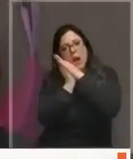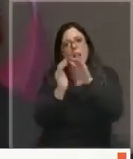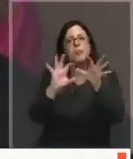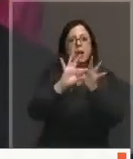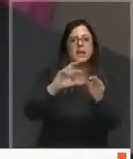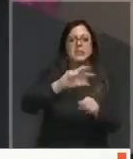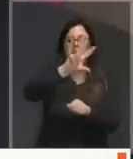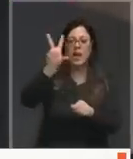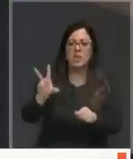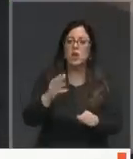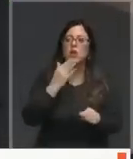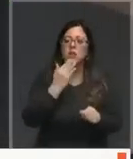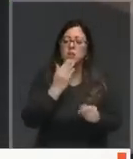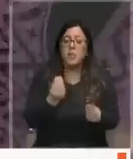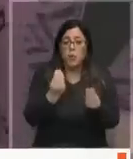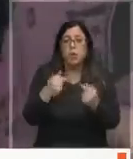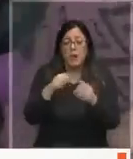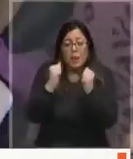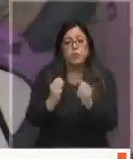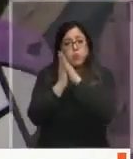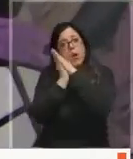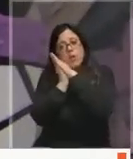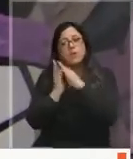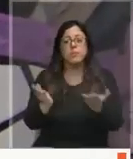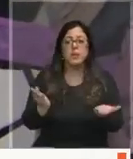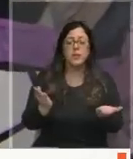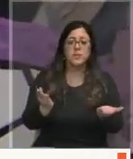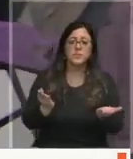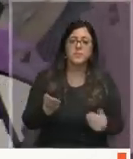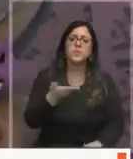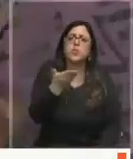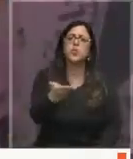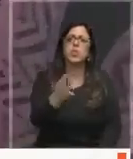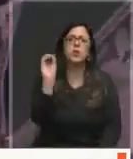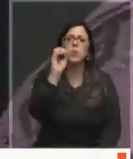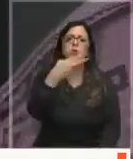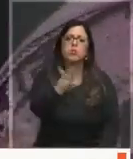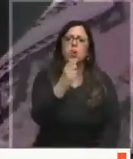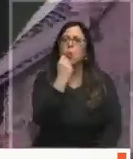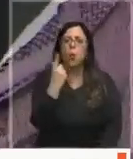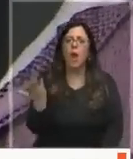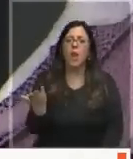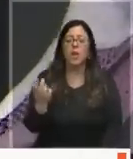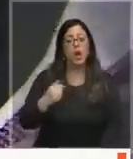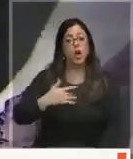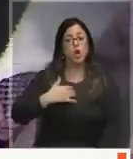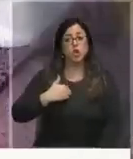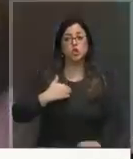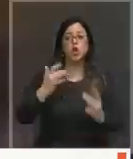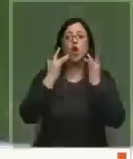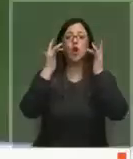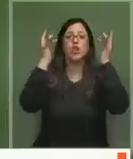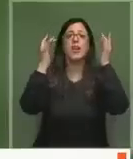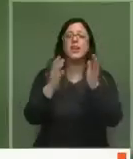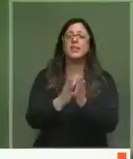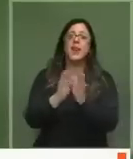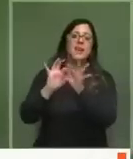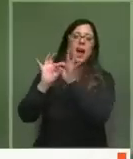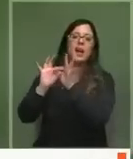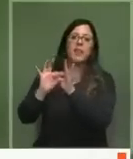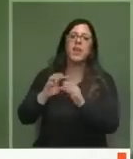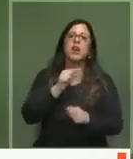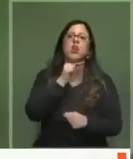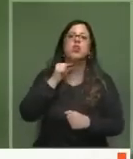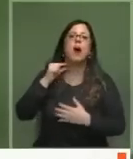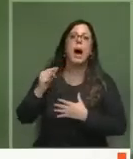pieza, una buena cama donde podés dormir. ¿Y usted? ¿Entiende? ¿Qué le parece este nuevo lugar? Súper contenta y agradecida a mi pastor. Ya